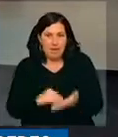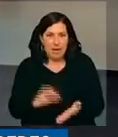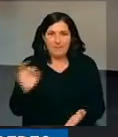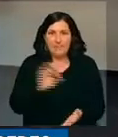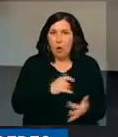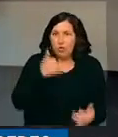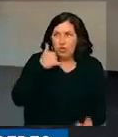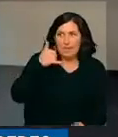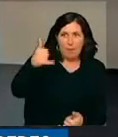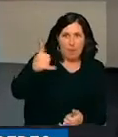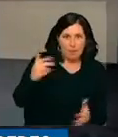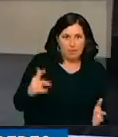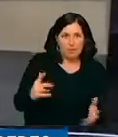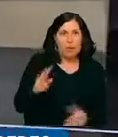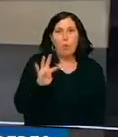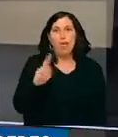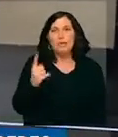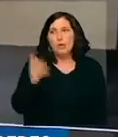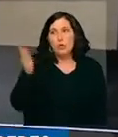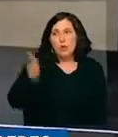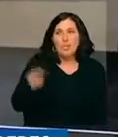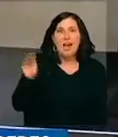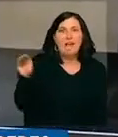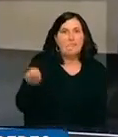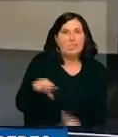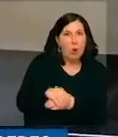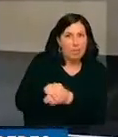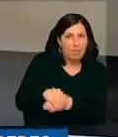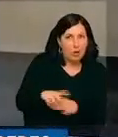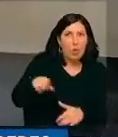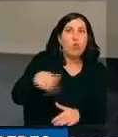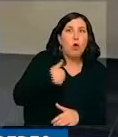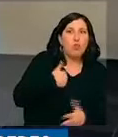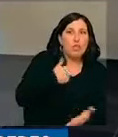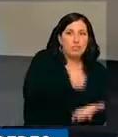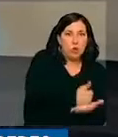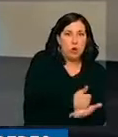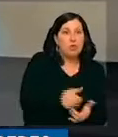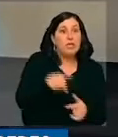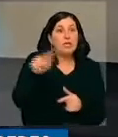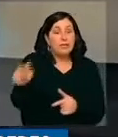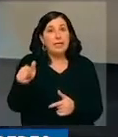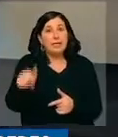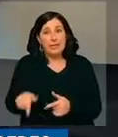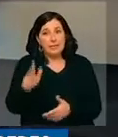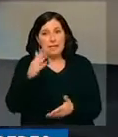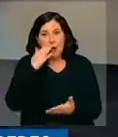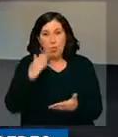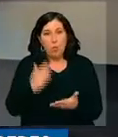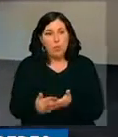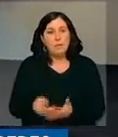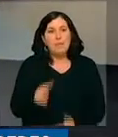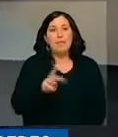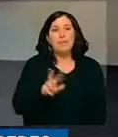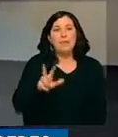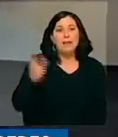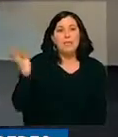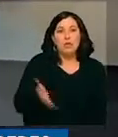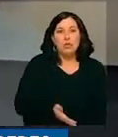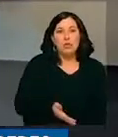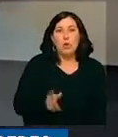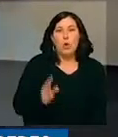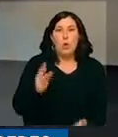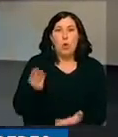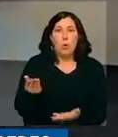teléfono. El 41% avisó a un amigo dónde iba a estar y esta que se incluyó en el estudio del año pasado, que es que el 23%